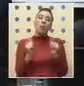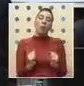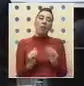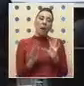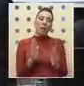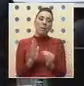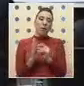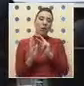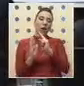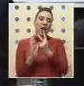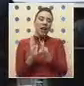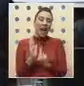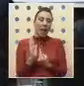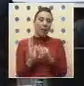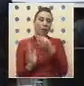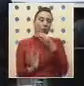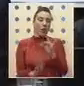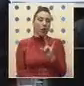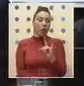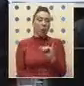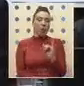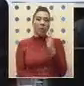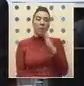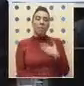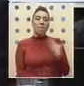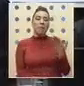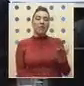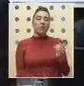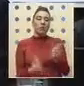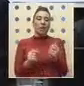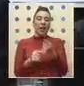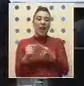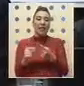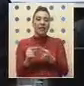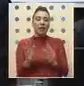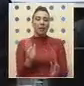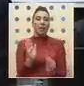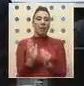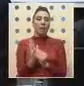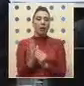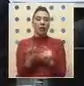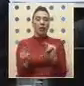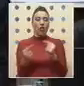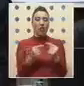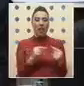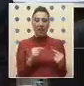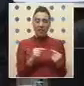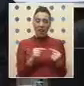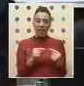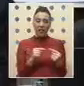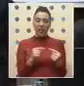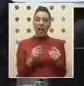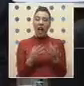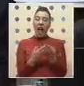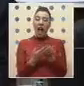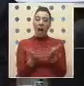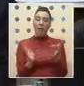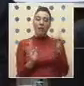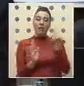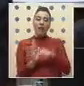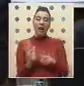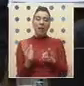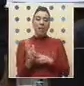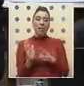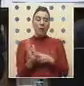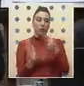pueda introducir un cambio tal como lo ha planteado la UDI, beneficiando a la clase media e incorporando en un debate amplio una rebaja del impuesto a los